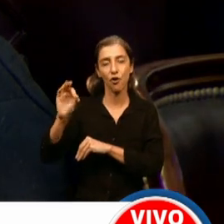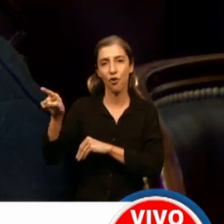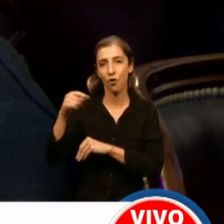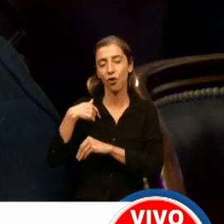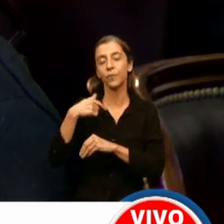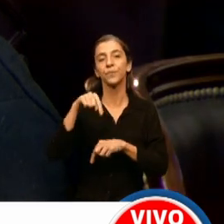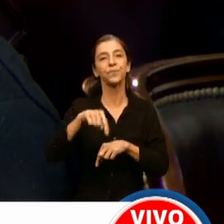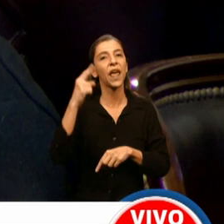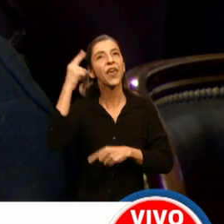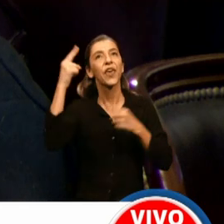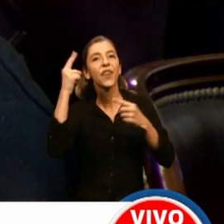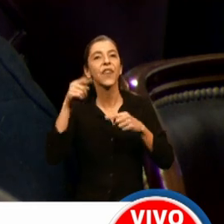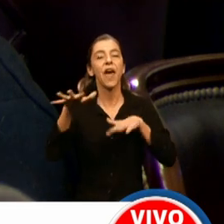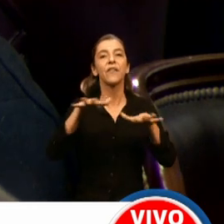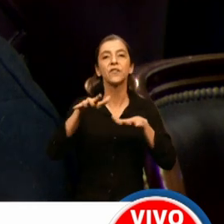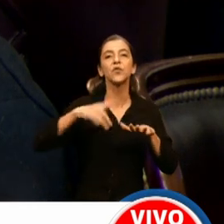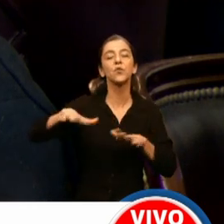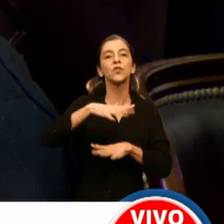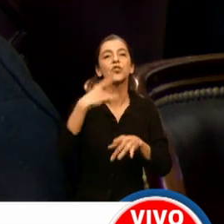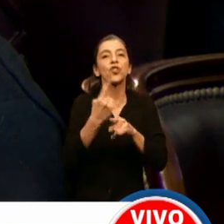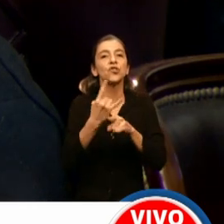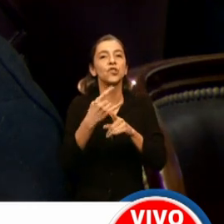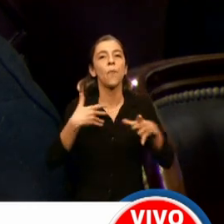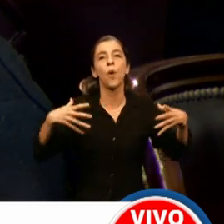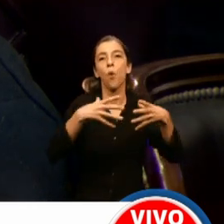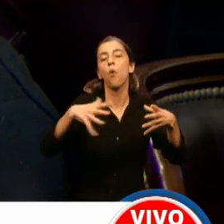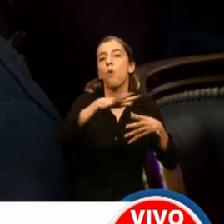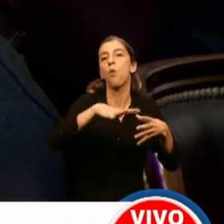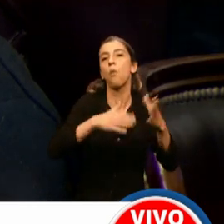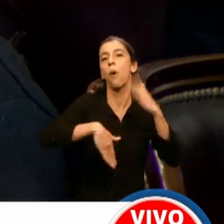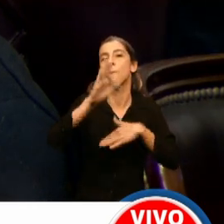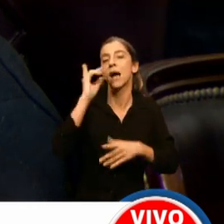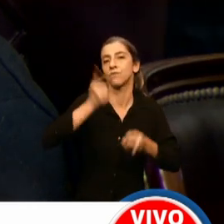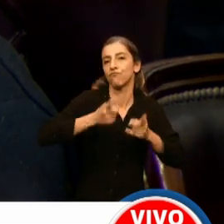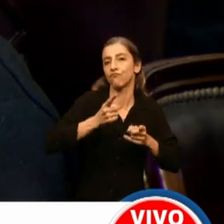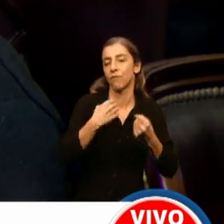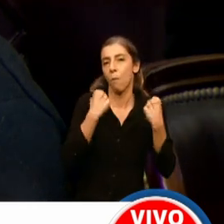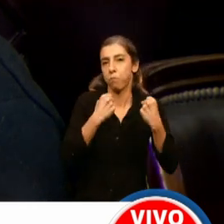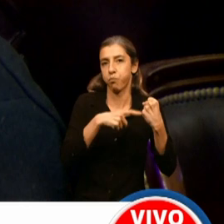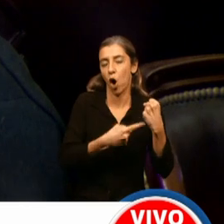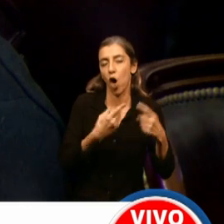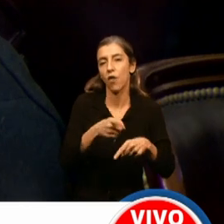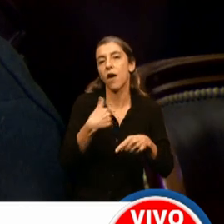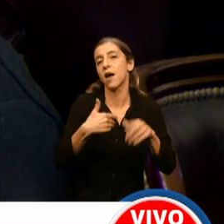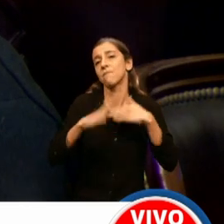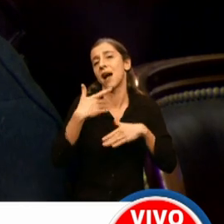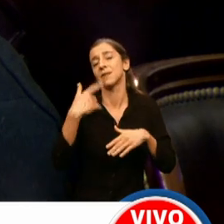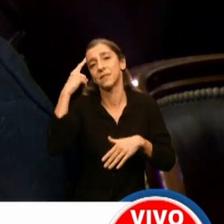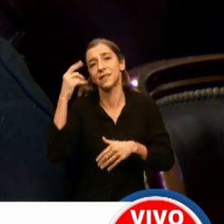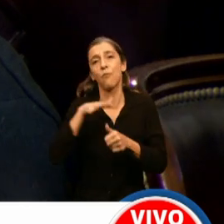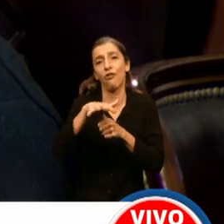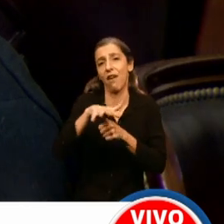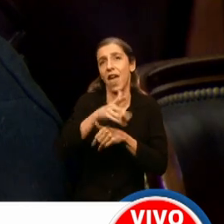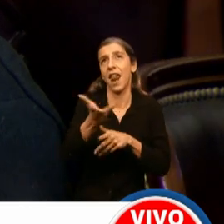suelen ser las ideas de los sectores dominantes de esa época desde una perspectiva de género por lo tanto podríamos decir